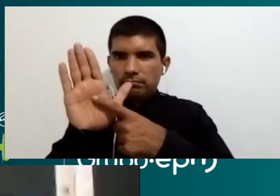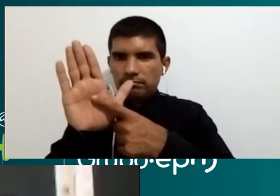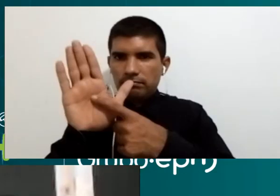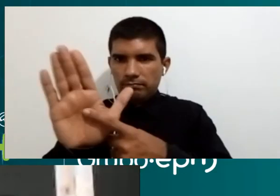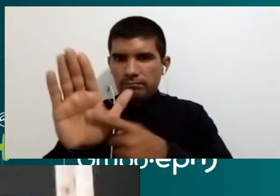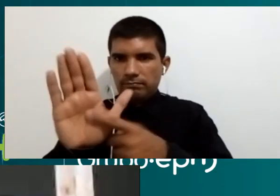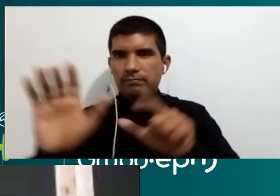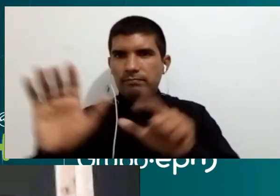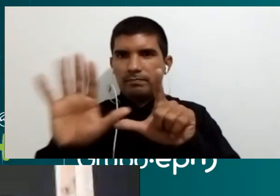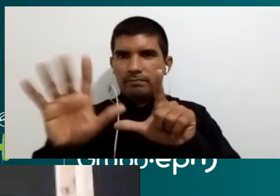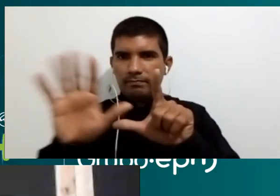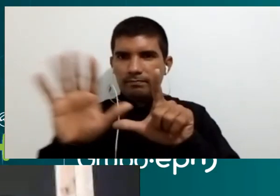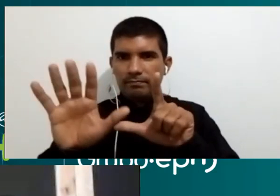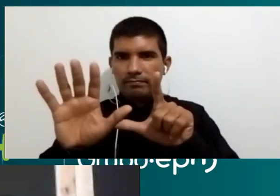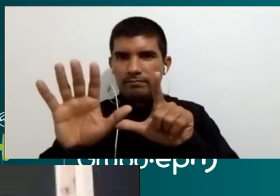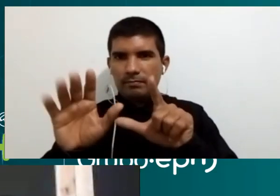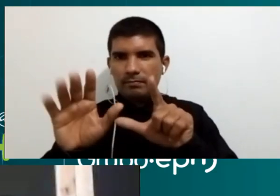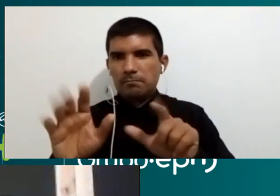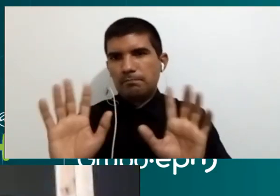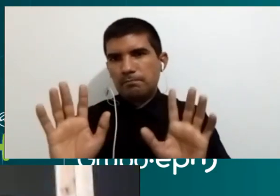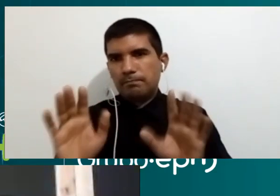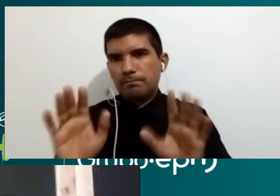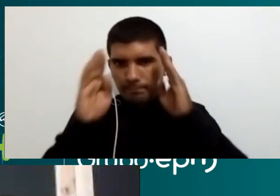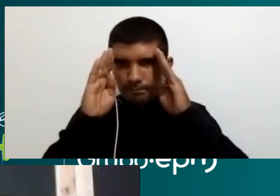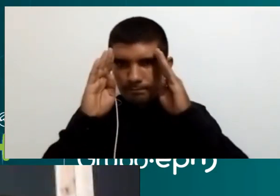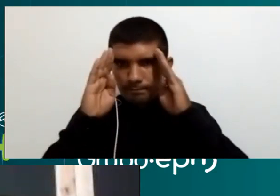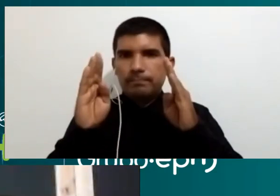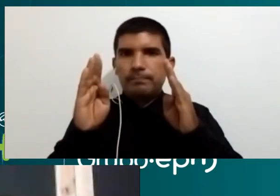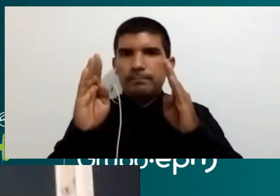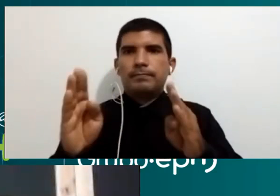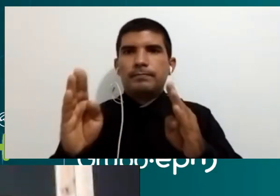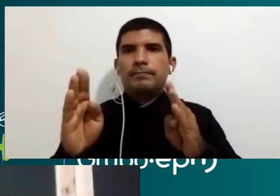Yo creo que ahí estamos.